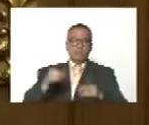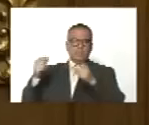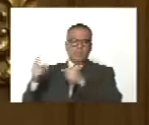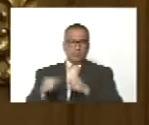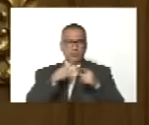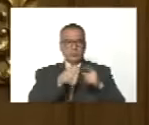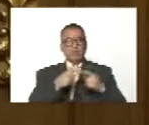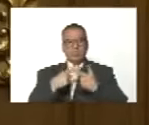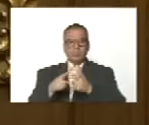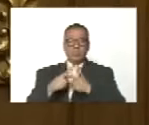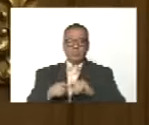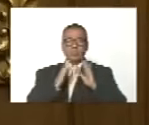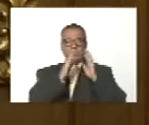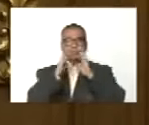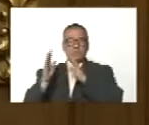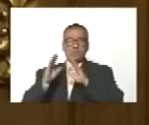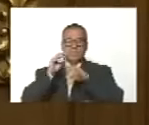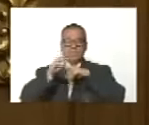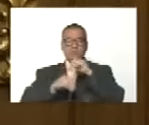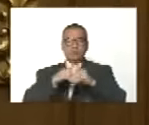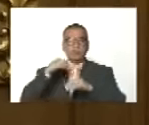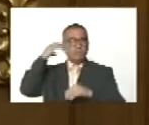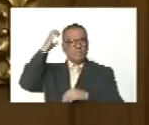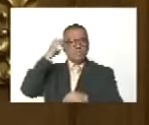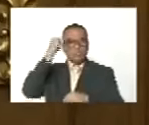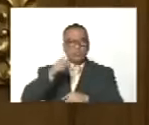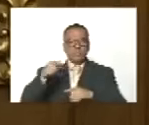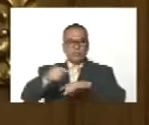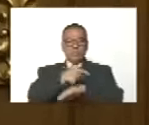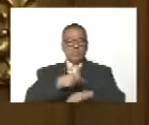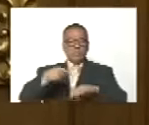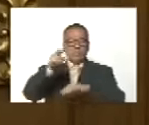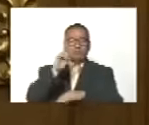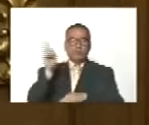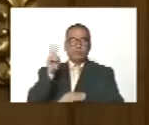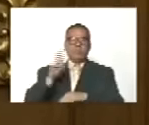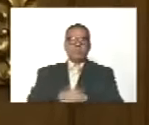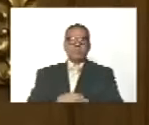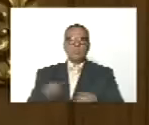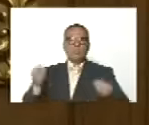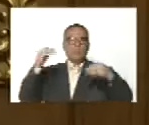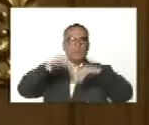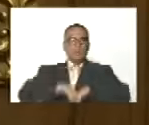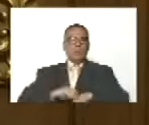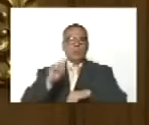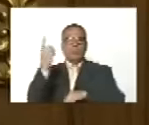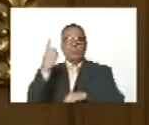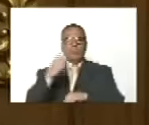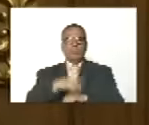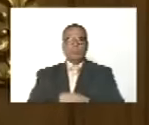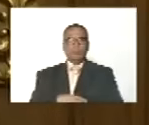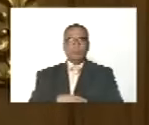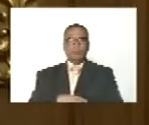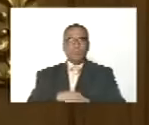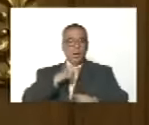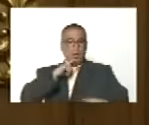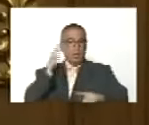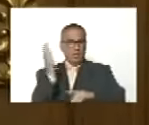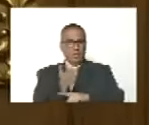económica entre los bloques regional europeo y el Estado venezolano. Acuerda, primero,